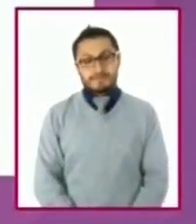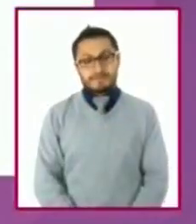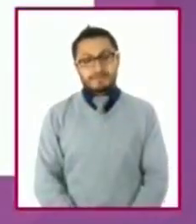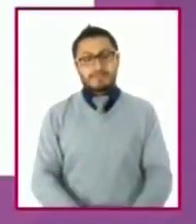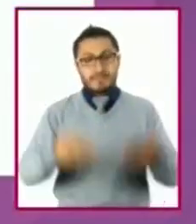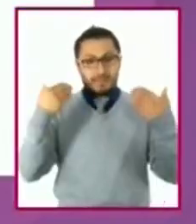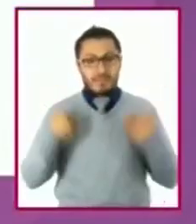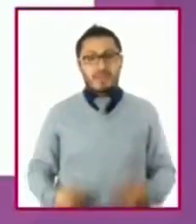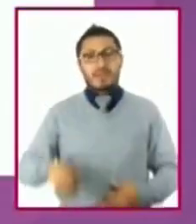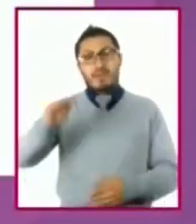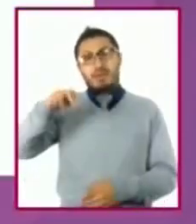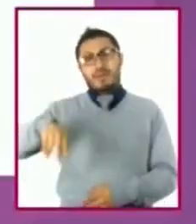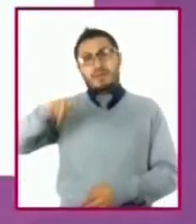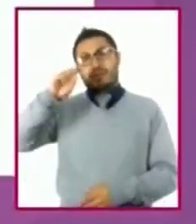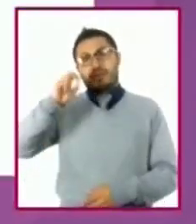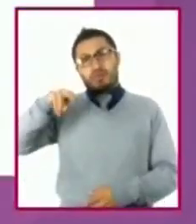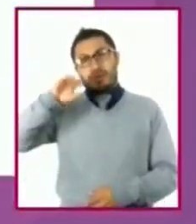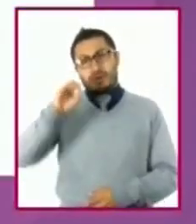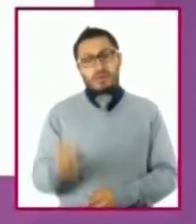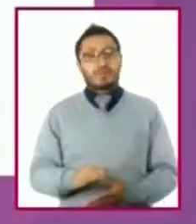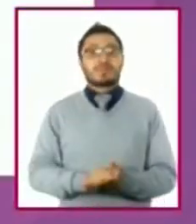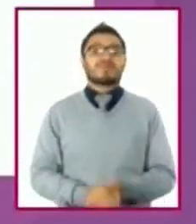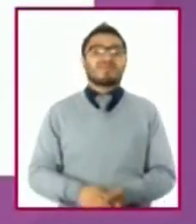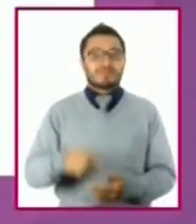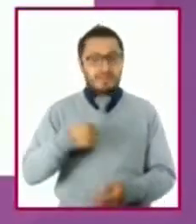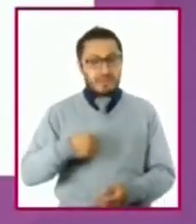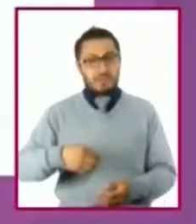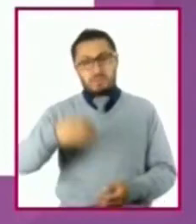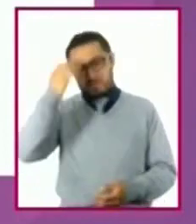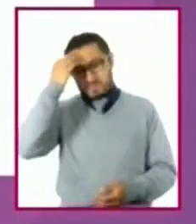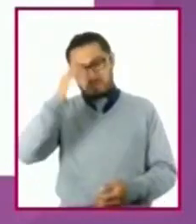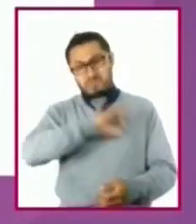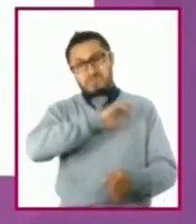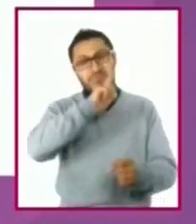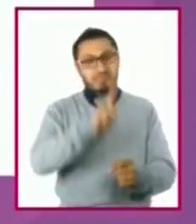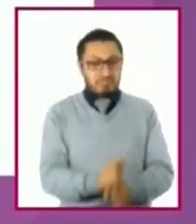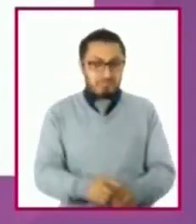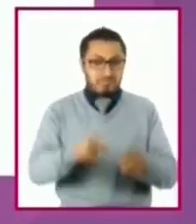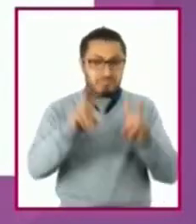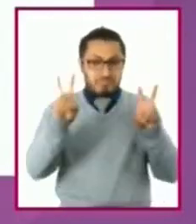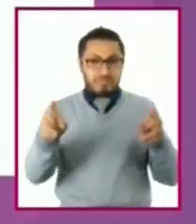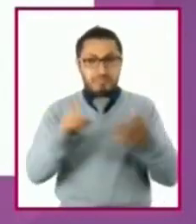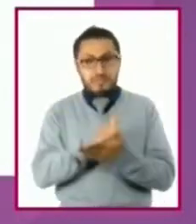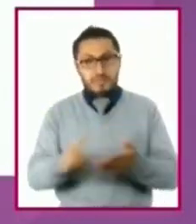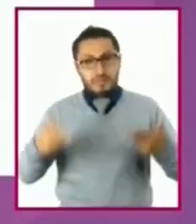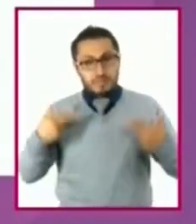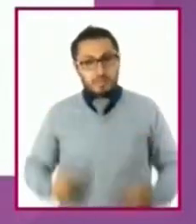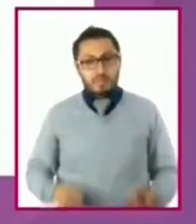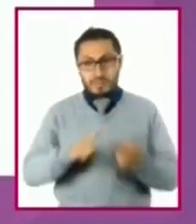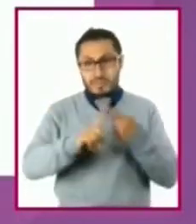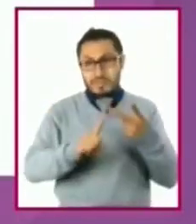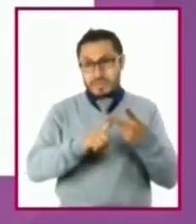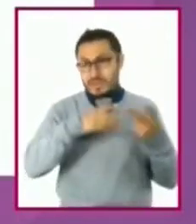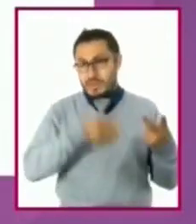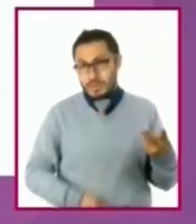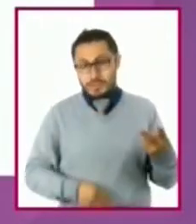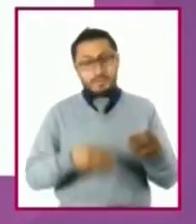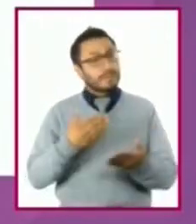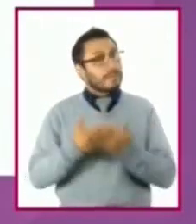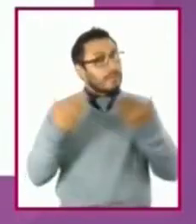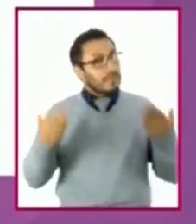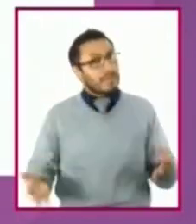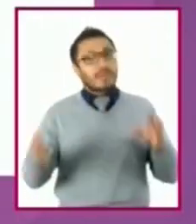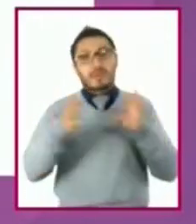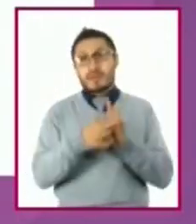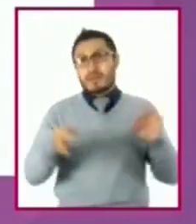Soy Antonio López Ugalde, especialista en los temas de derechos humanos y justicia. Y vamos a hablar